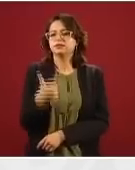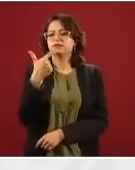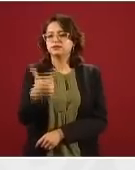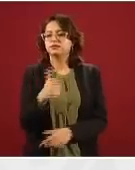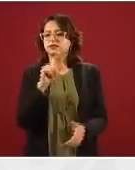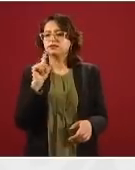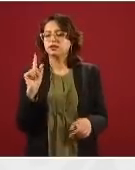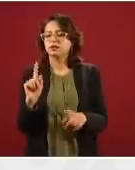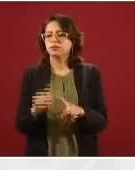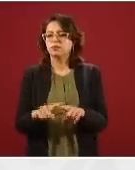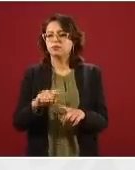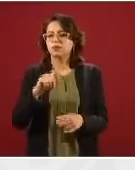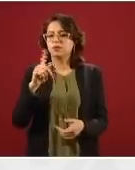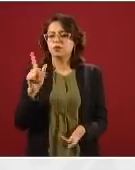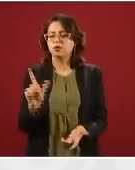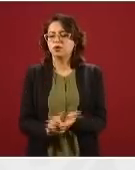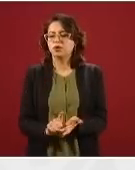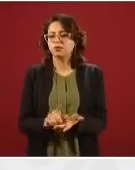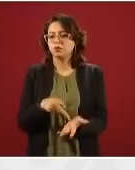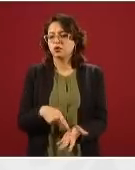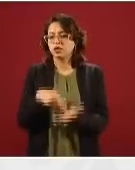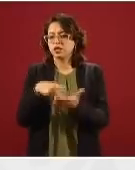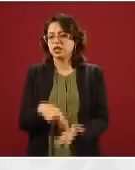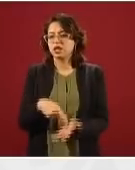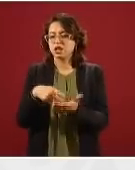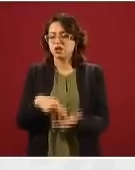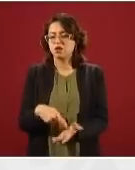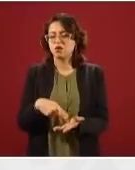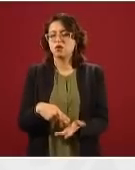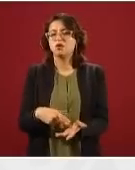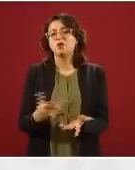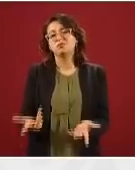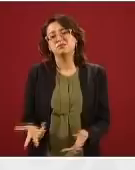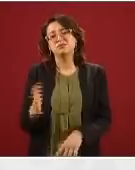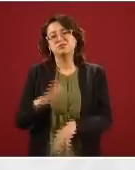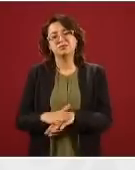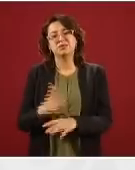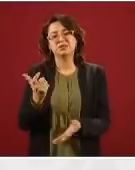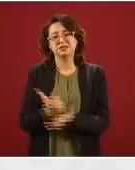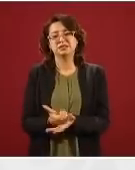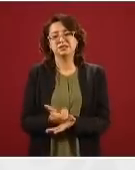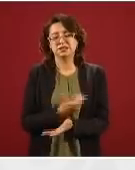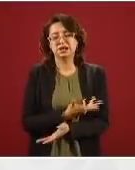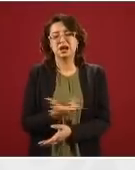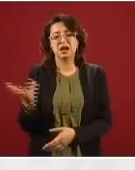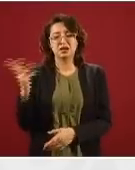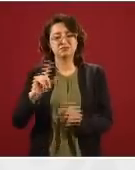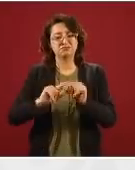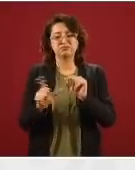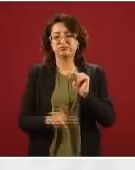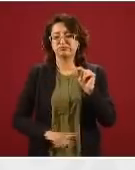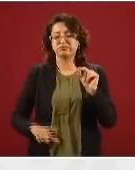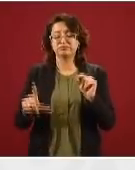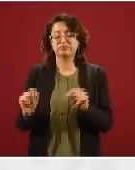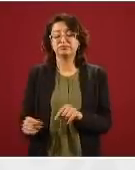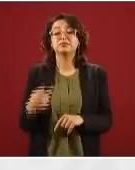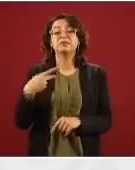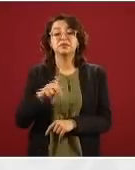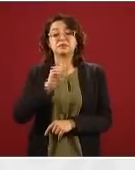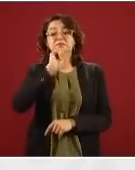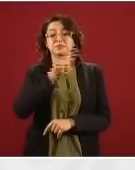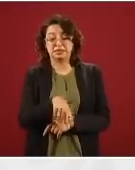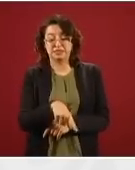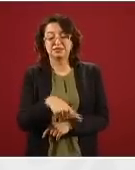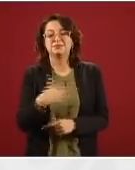20.77 pesos por kilo, un margen de 2.02 pesos, tiene el precio más alto para los cilindros en todo el país, pero ellos mismos,